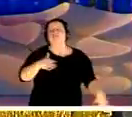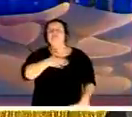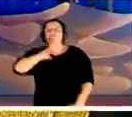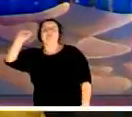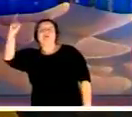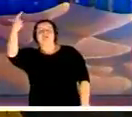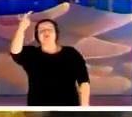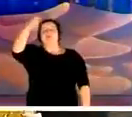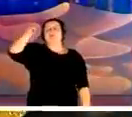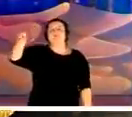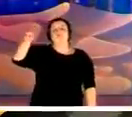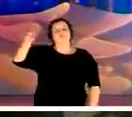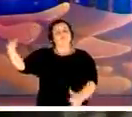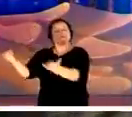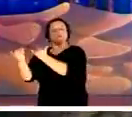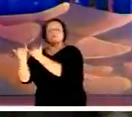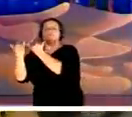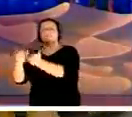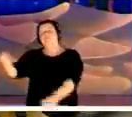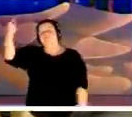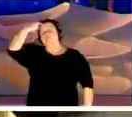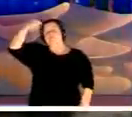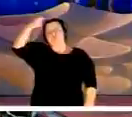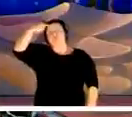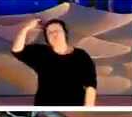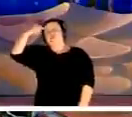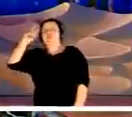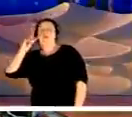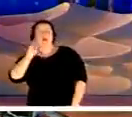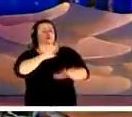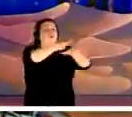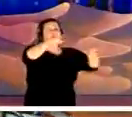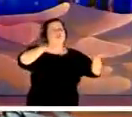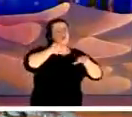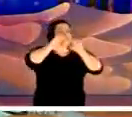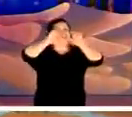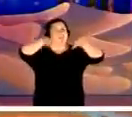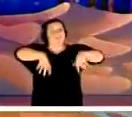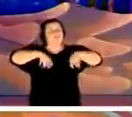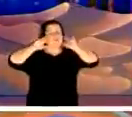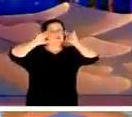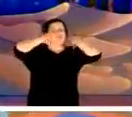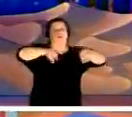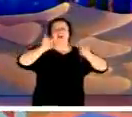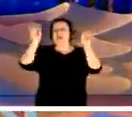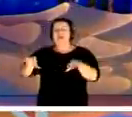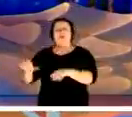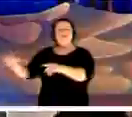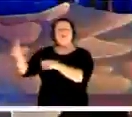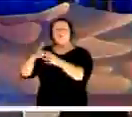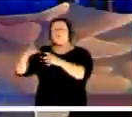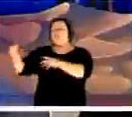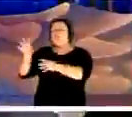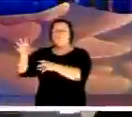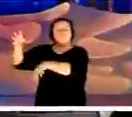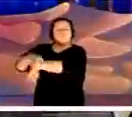sol. Llora si la ve como al picarle una medusa. ¡Ay, ay, ay, ay, ay, ay!